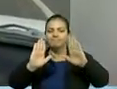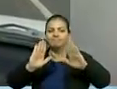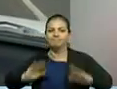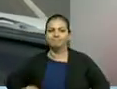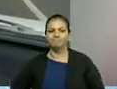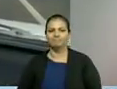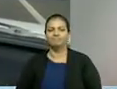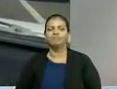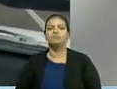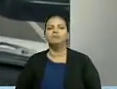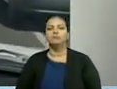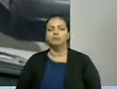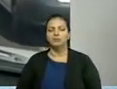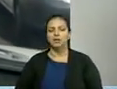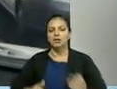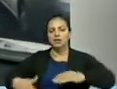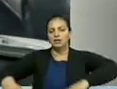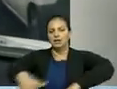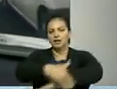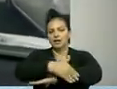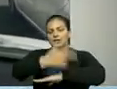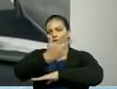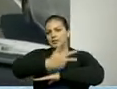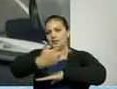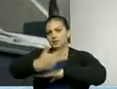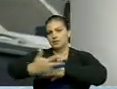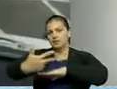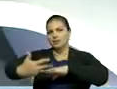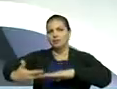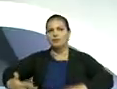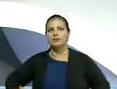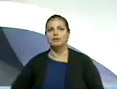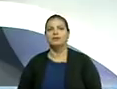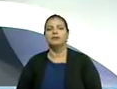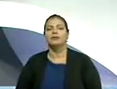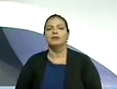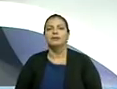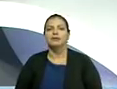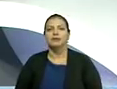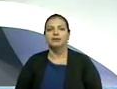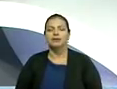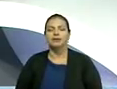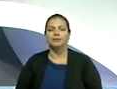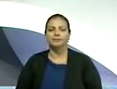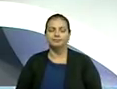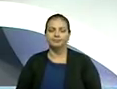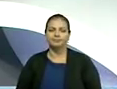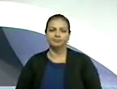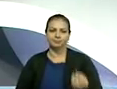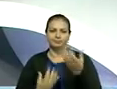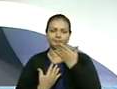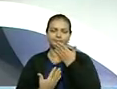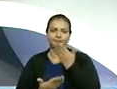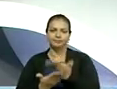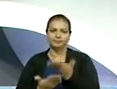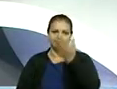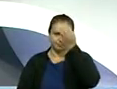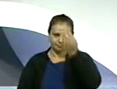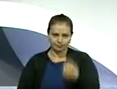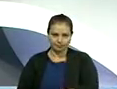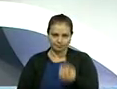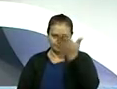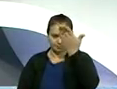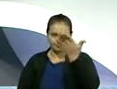circulación vehicular por la calle Chimborazo está habilitada. Compañeros, buenos días. Muy buenos días, gracias Charlie por tu informe. Ahí